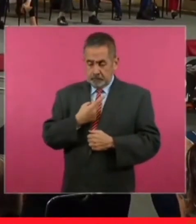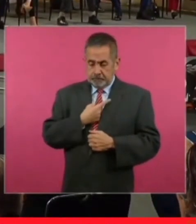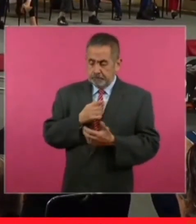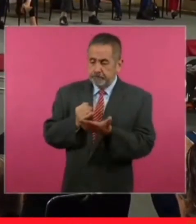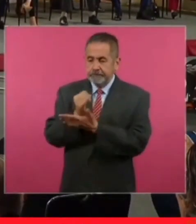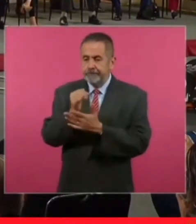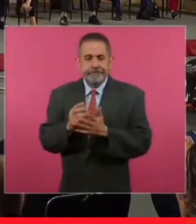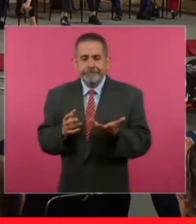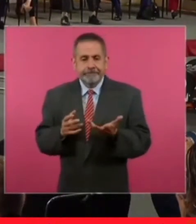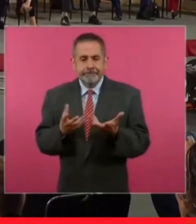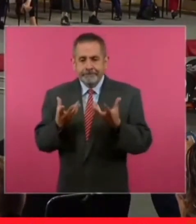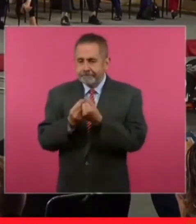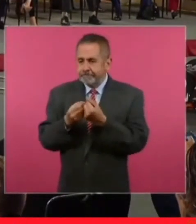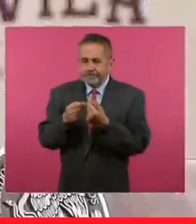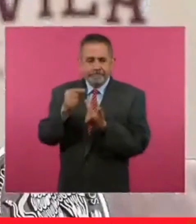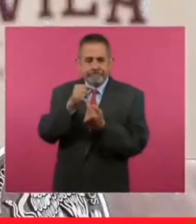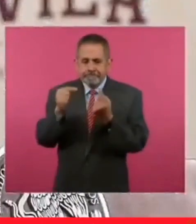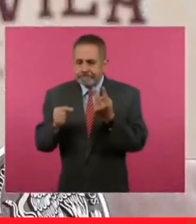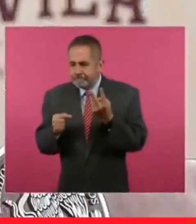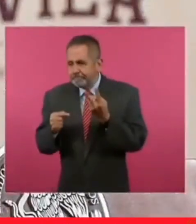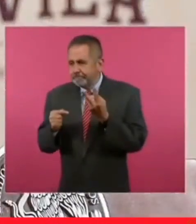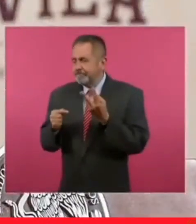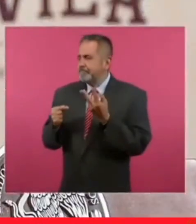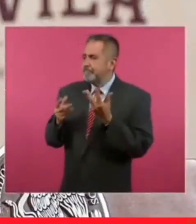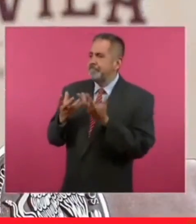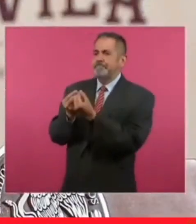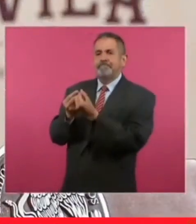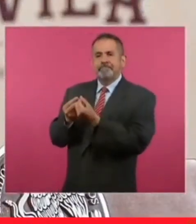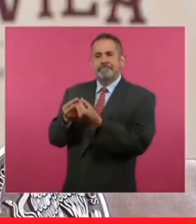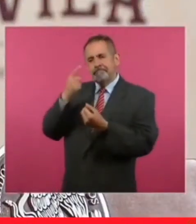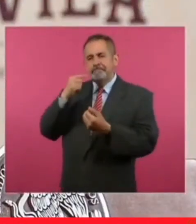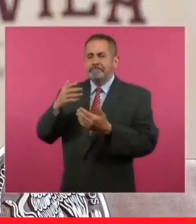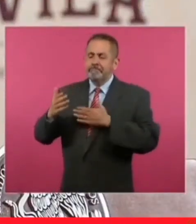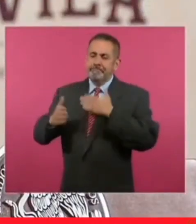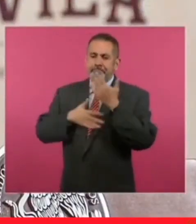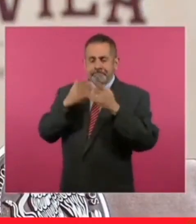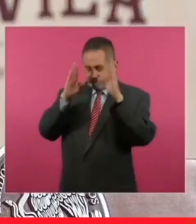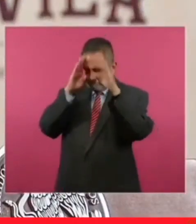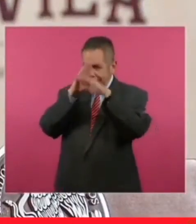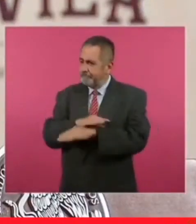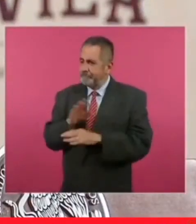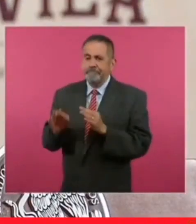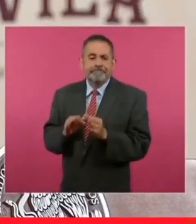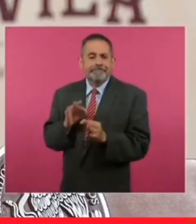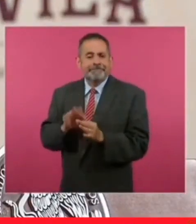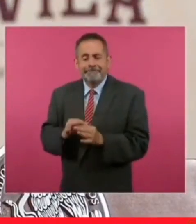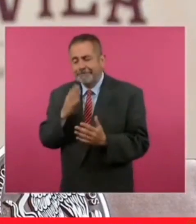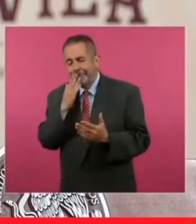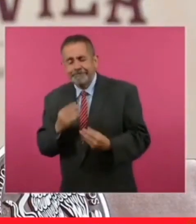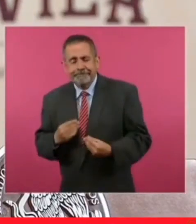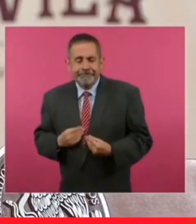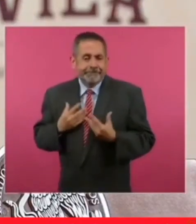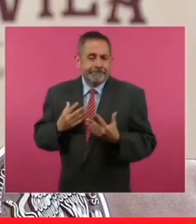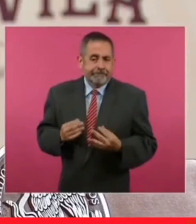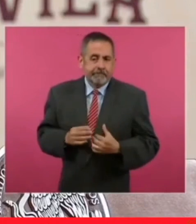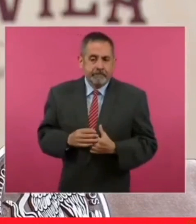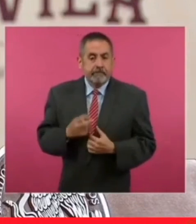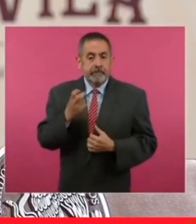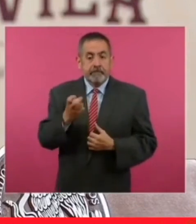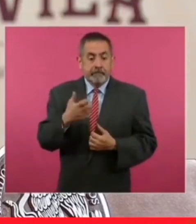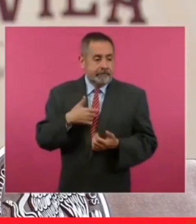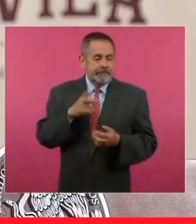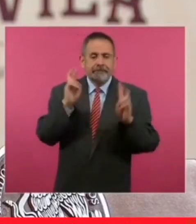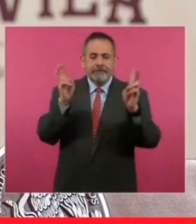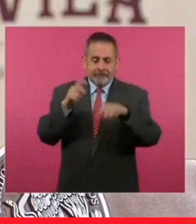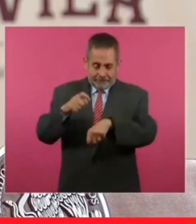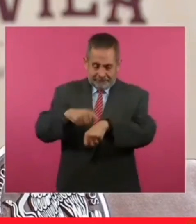necesita un contexto favorable y como casi todos los elementos de la vida la capacidad de tener tiempo